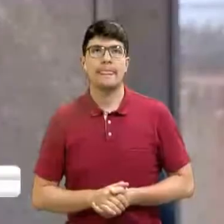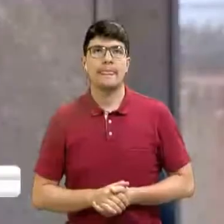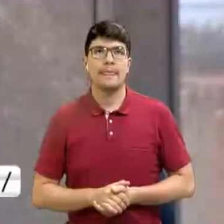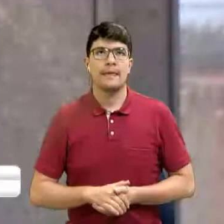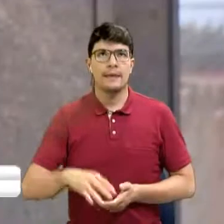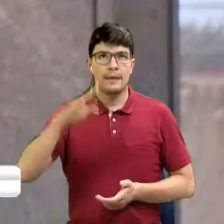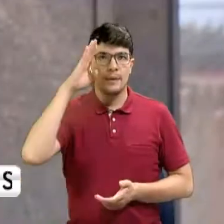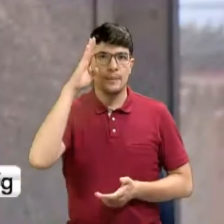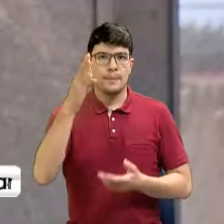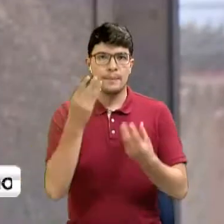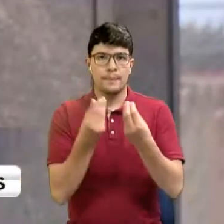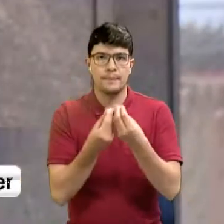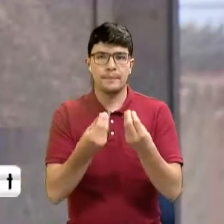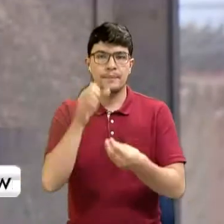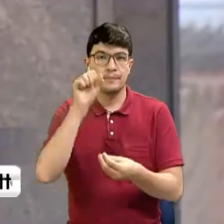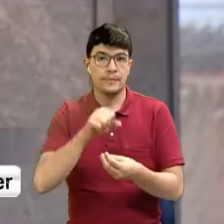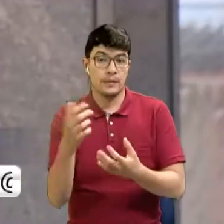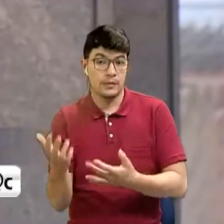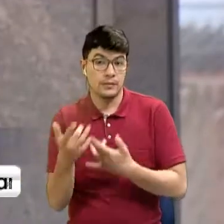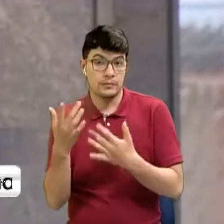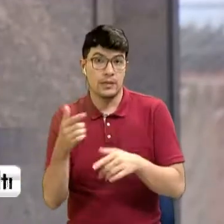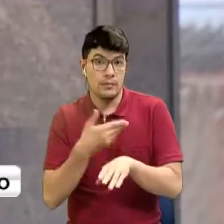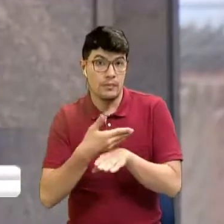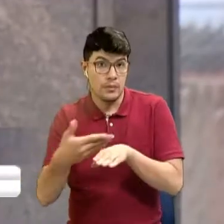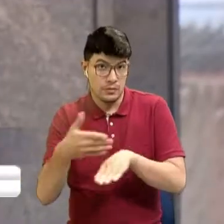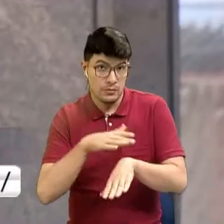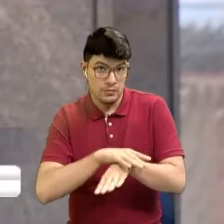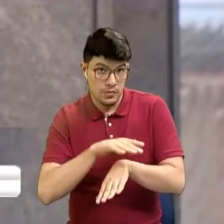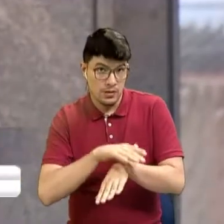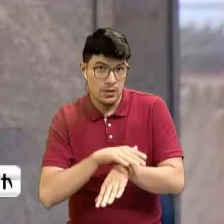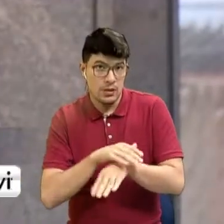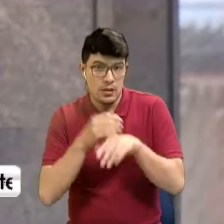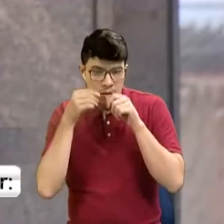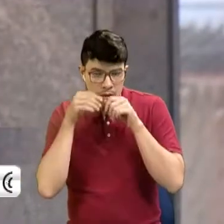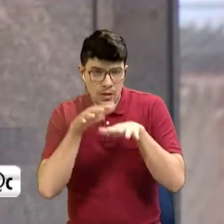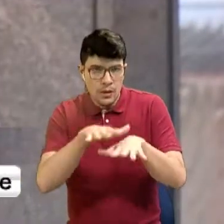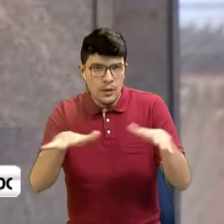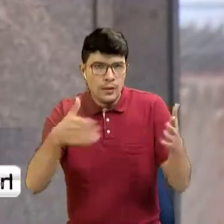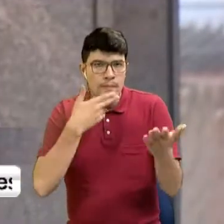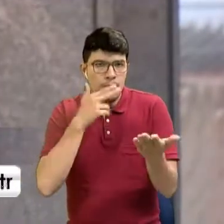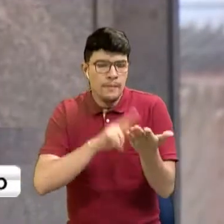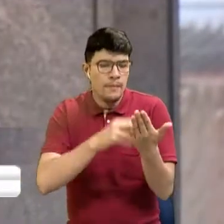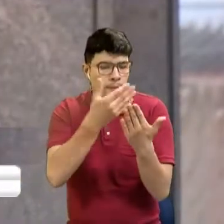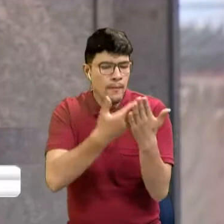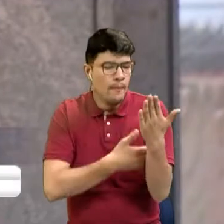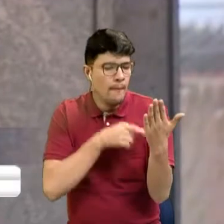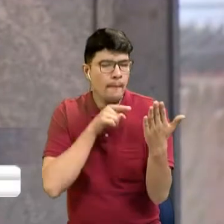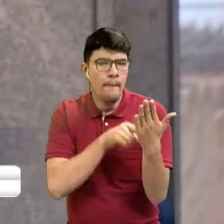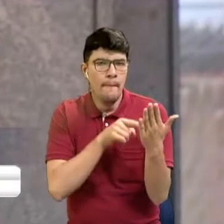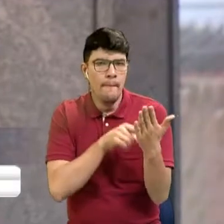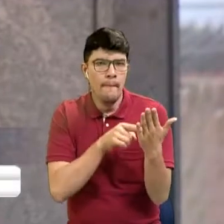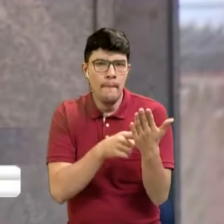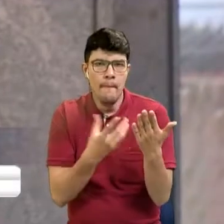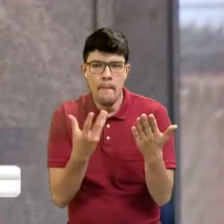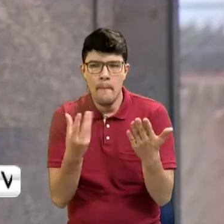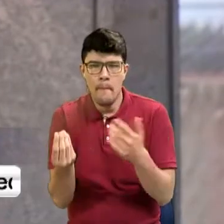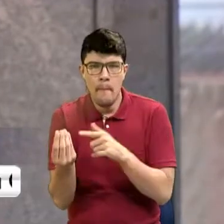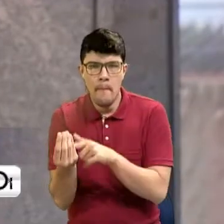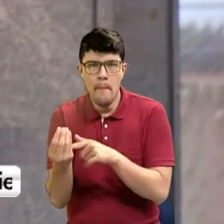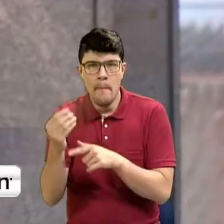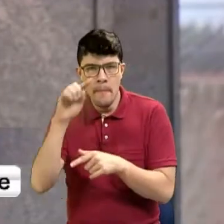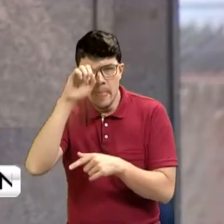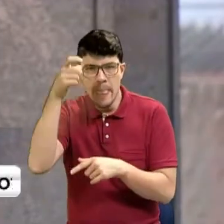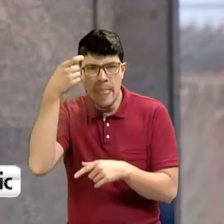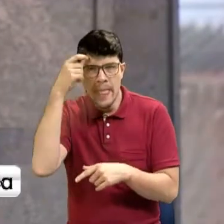hola compañeros se espera que en las próximas horas se divulgue en un documento a través del cual las partes en quito que están